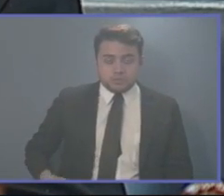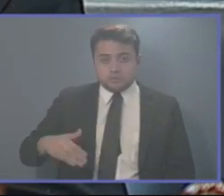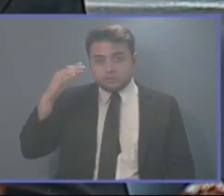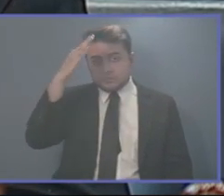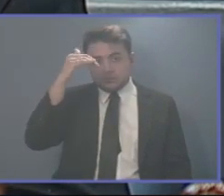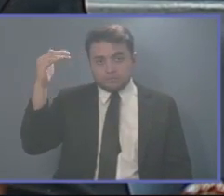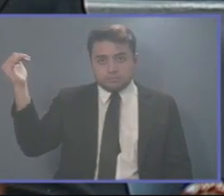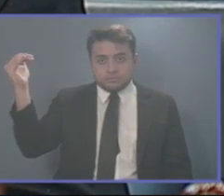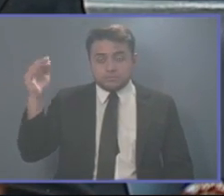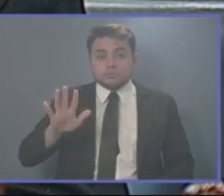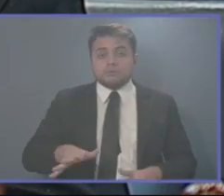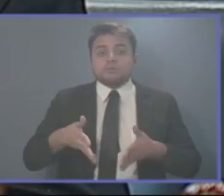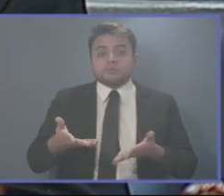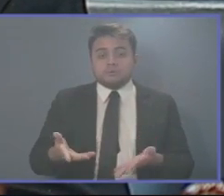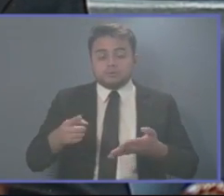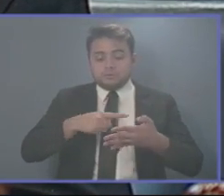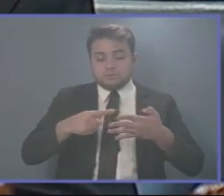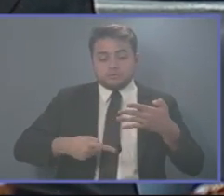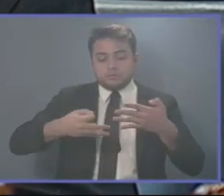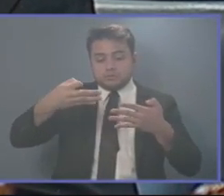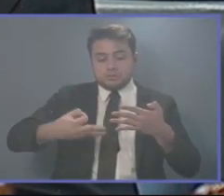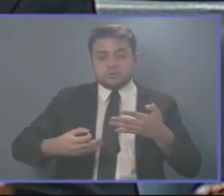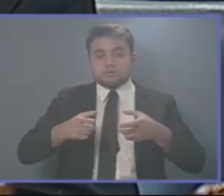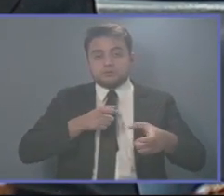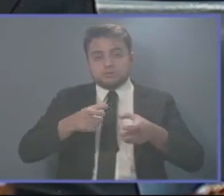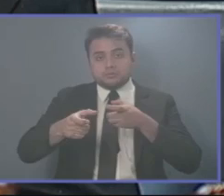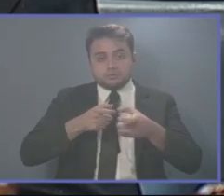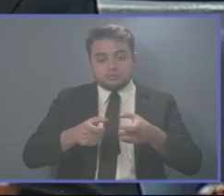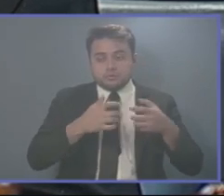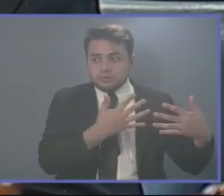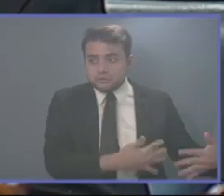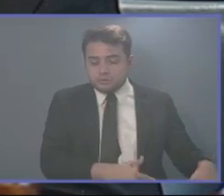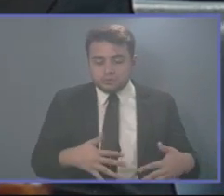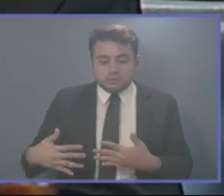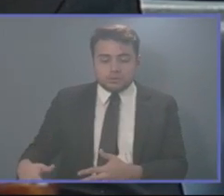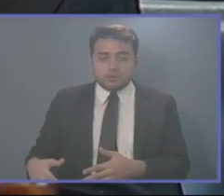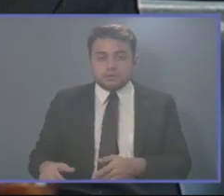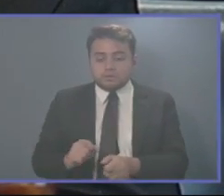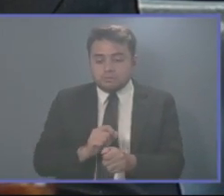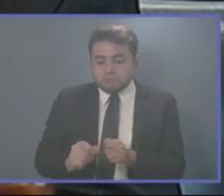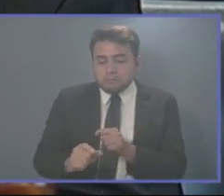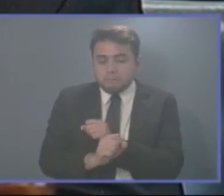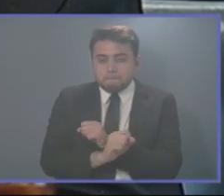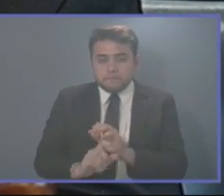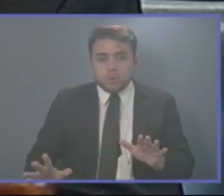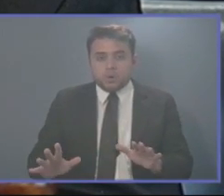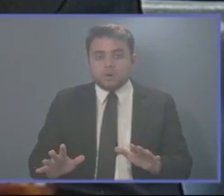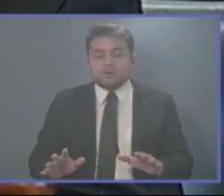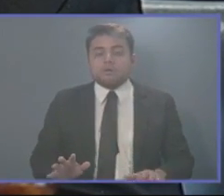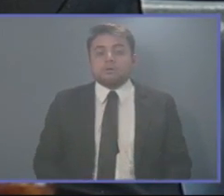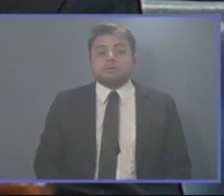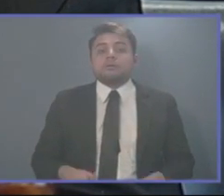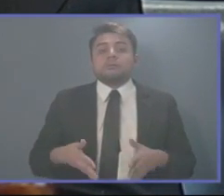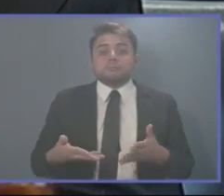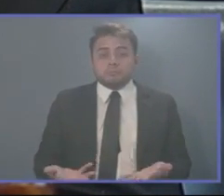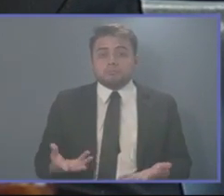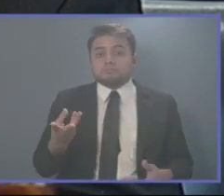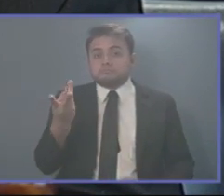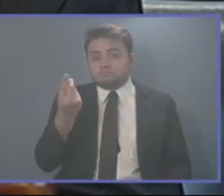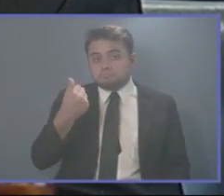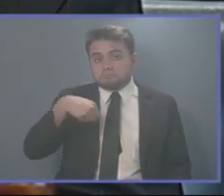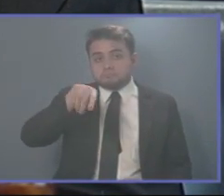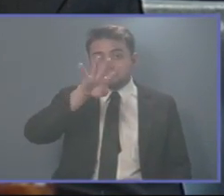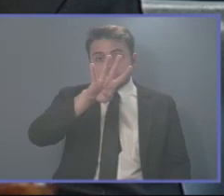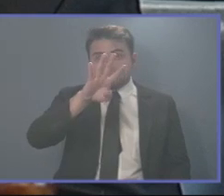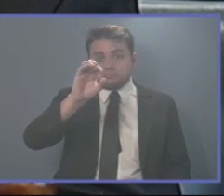regulación y control de actividades relativas a la pirotecnia mediante el decreto en el número 401